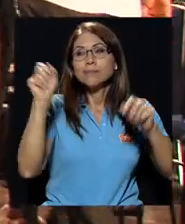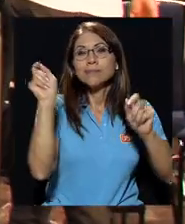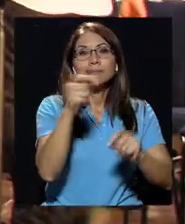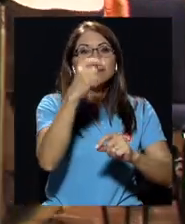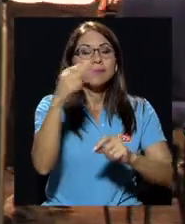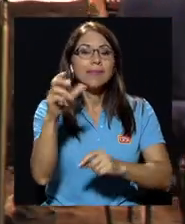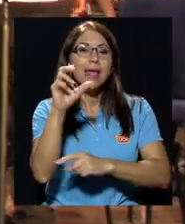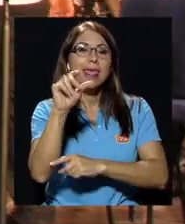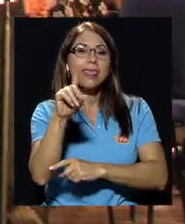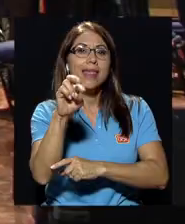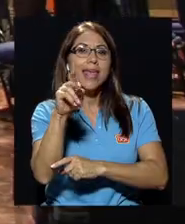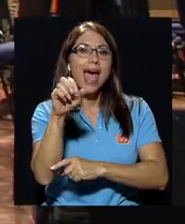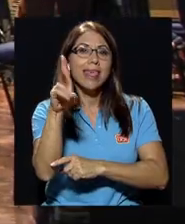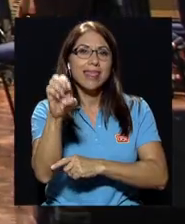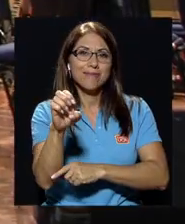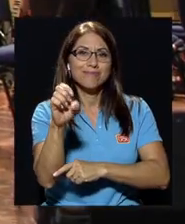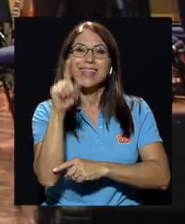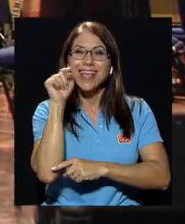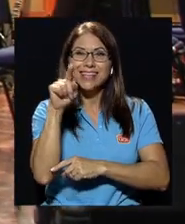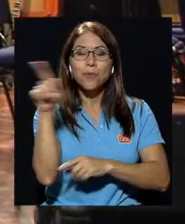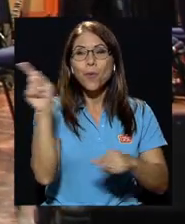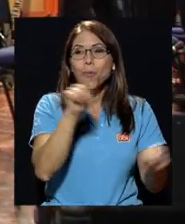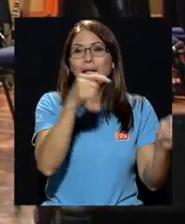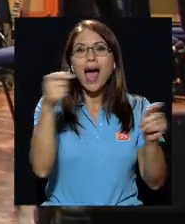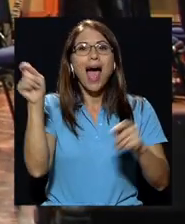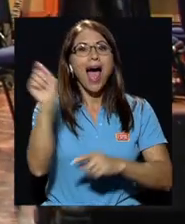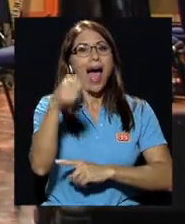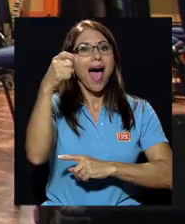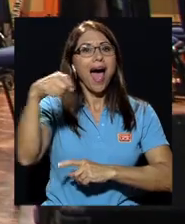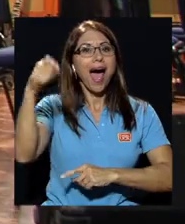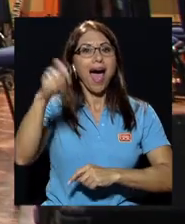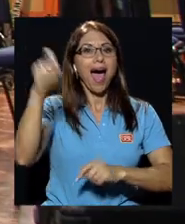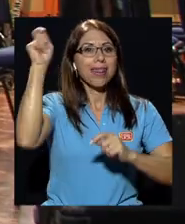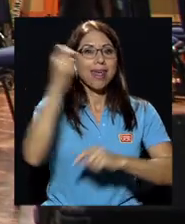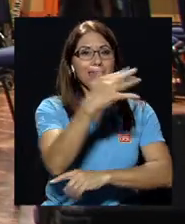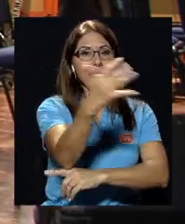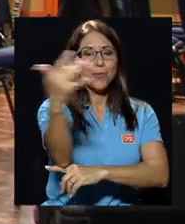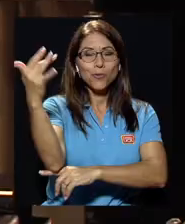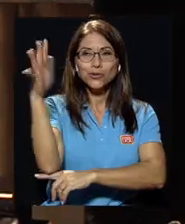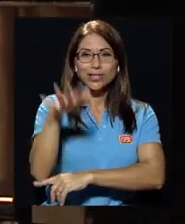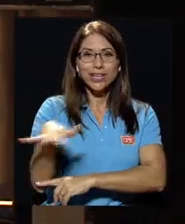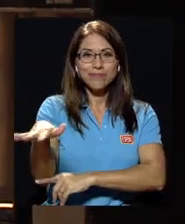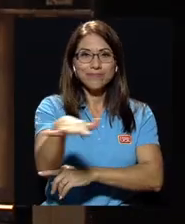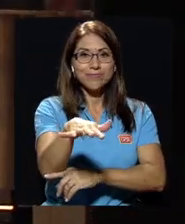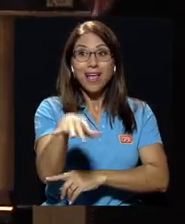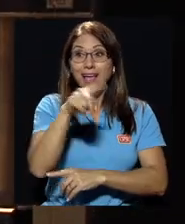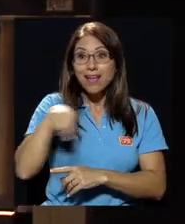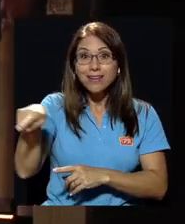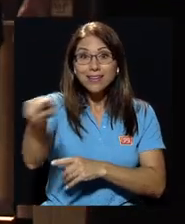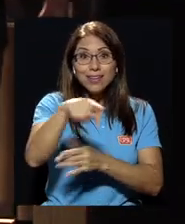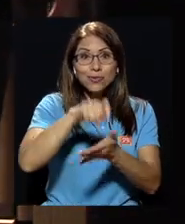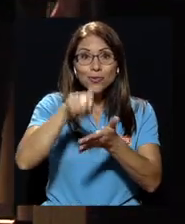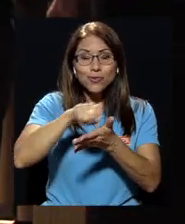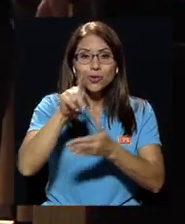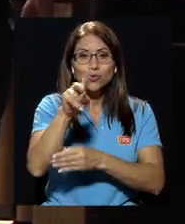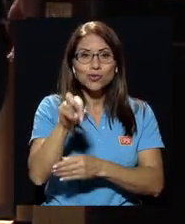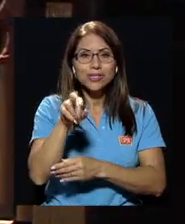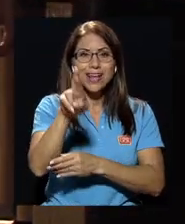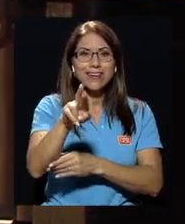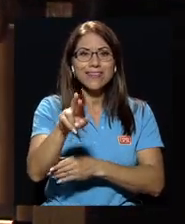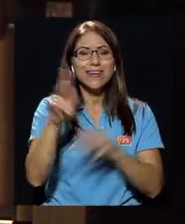árboles. La creatividad de los jóvenes compositores de la UCR se dio cita en la cuarta edición del